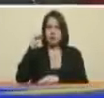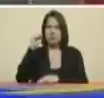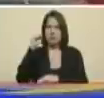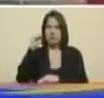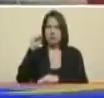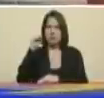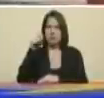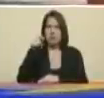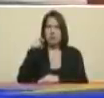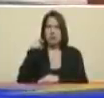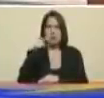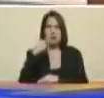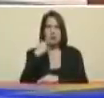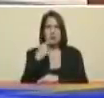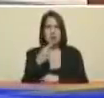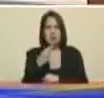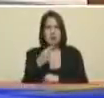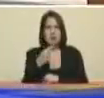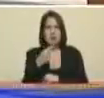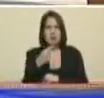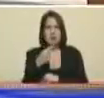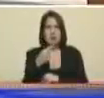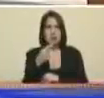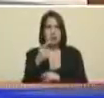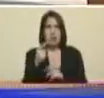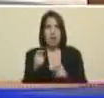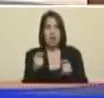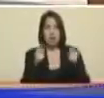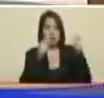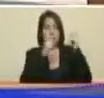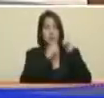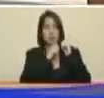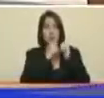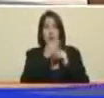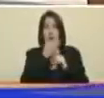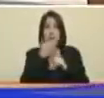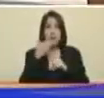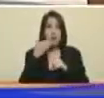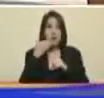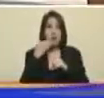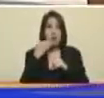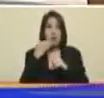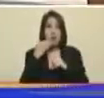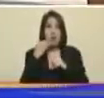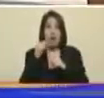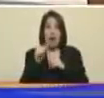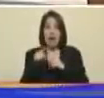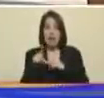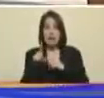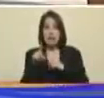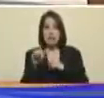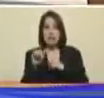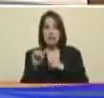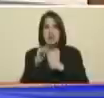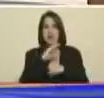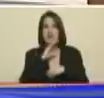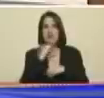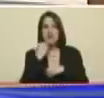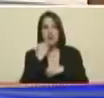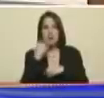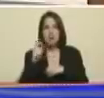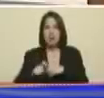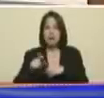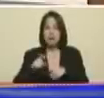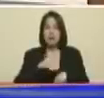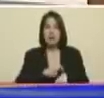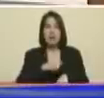me dijo varias cosas, pero en resumen, Nicolás, tenemos a Alí recuperándose, va a necesitar